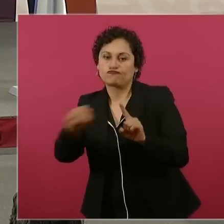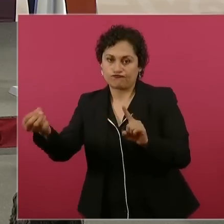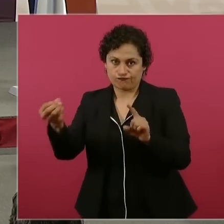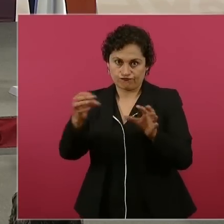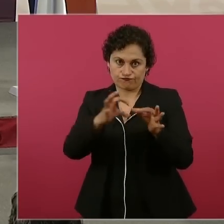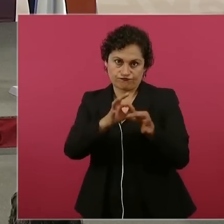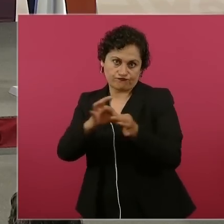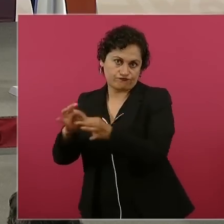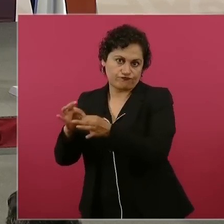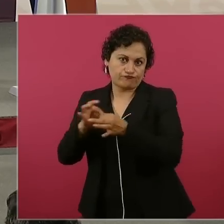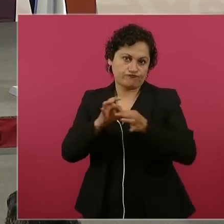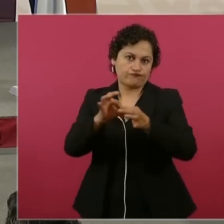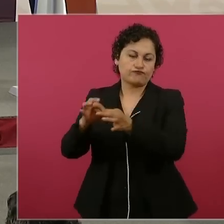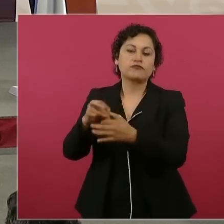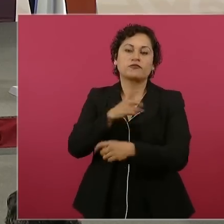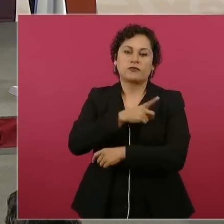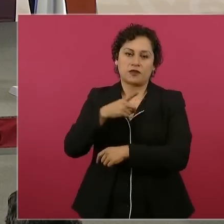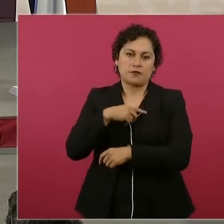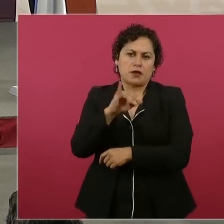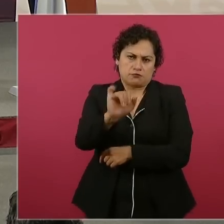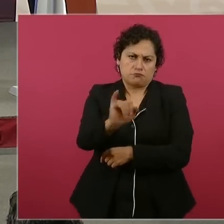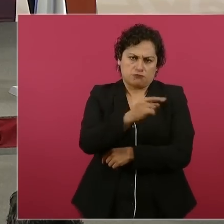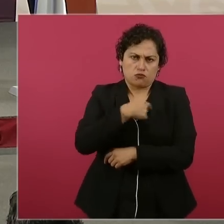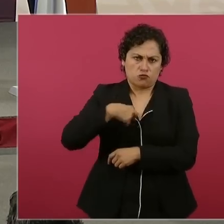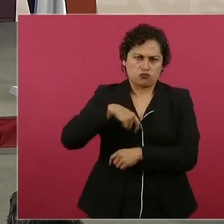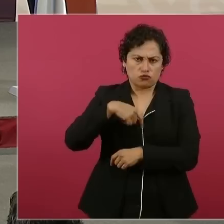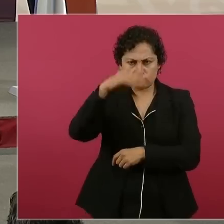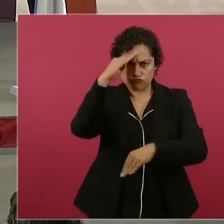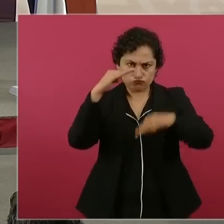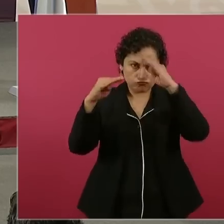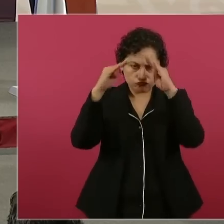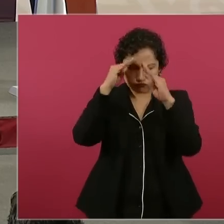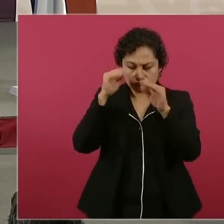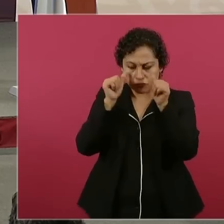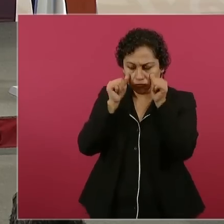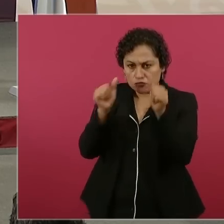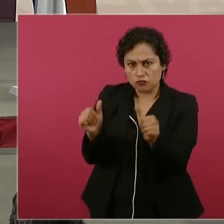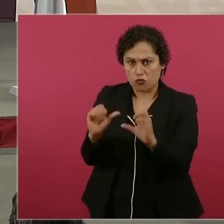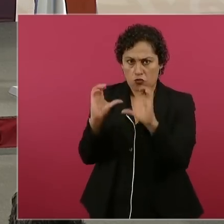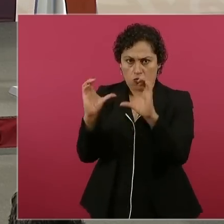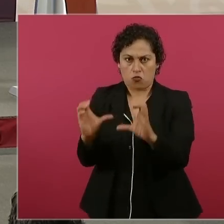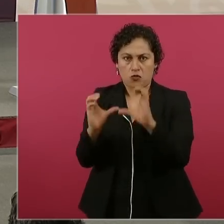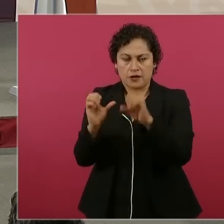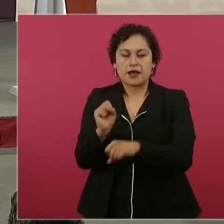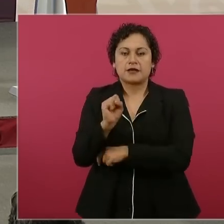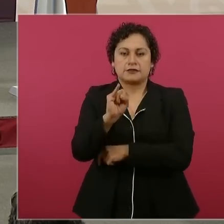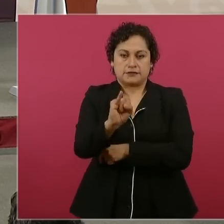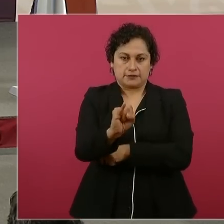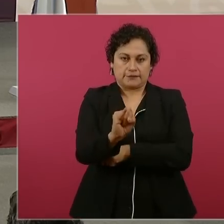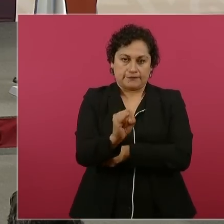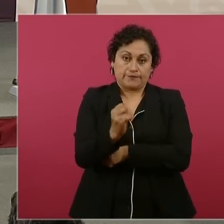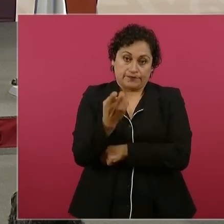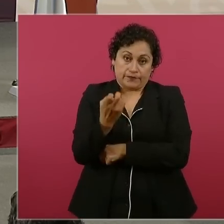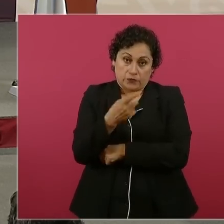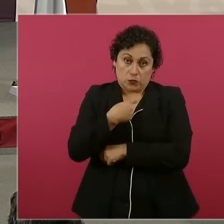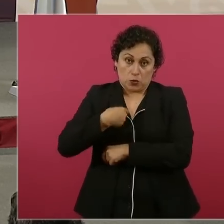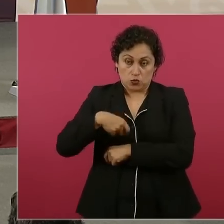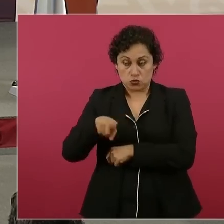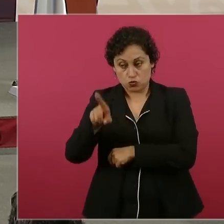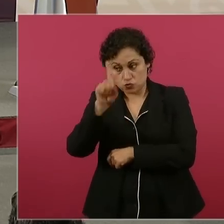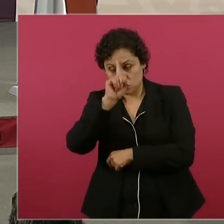porque sí tenemos que cuidar eso. Y esa es una de las recomendaciones, porque me preguntabas